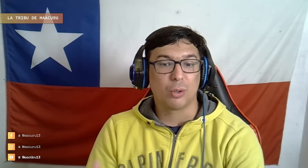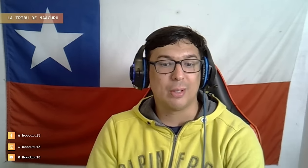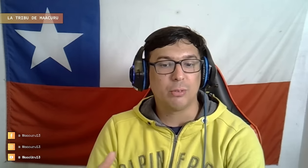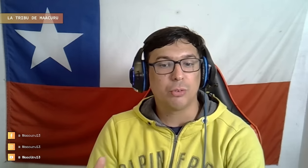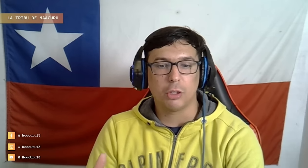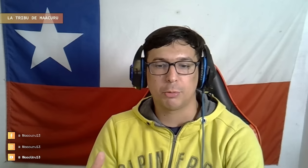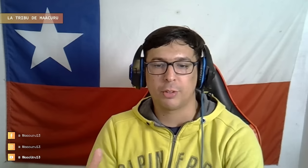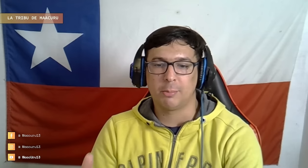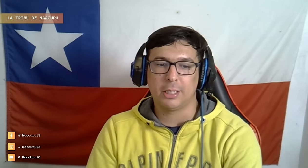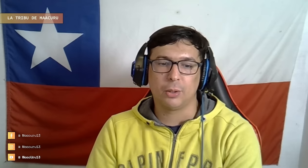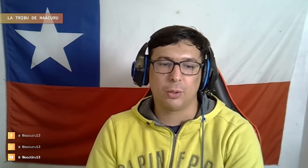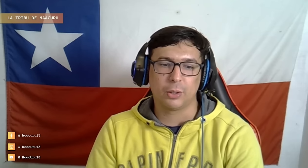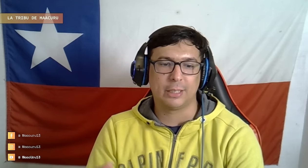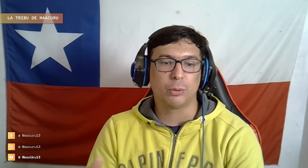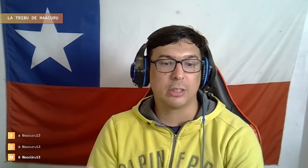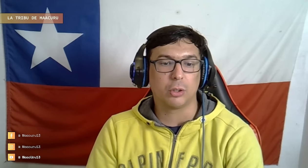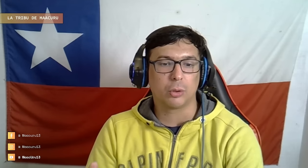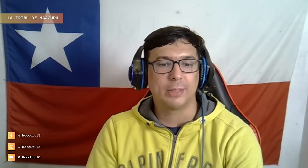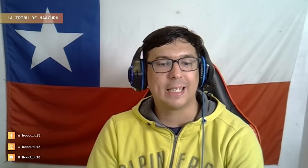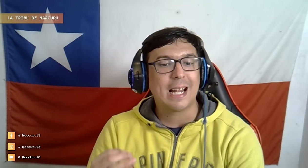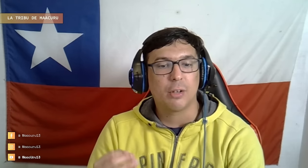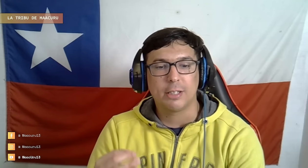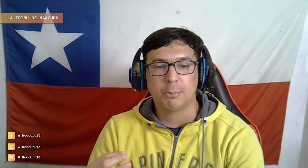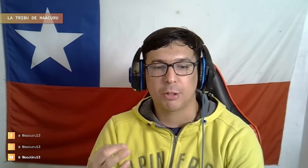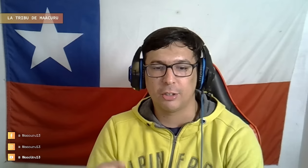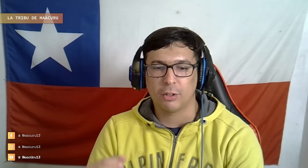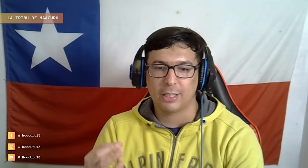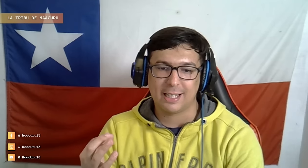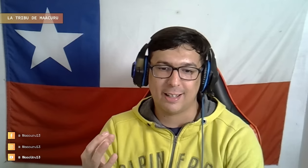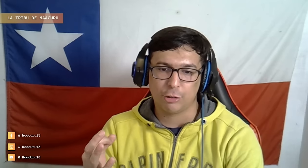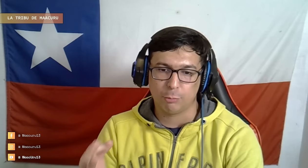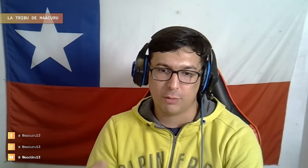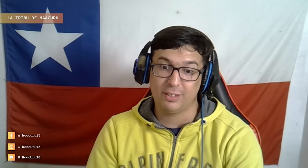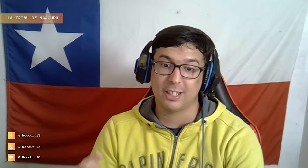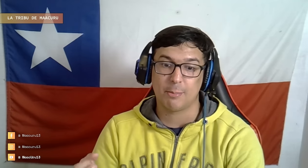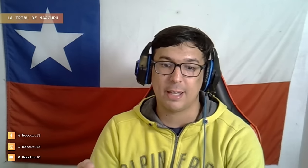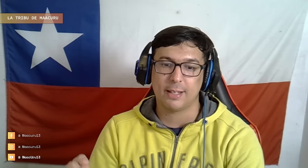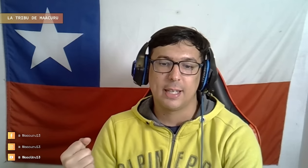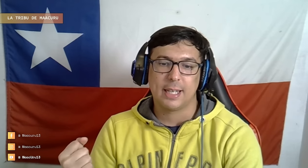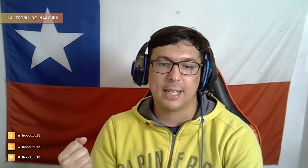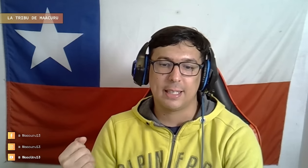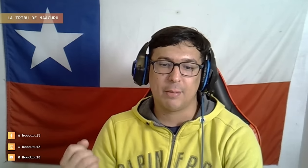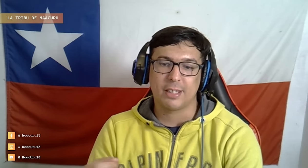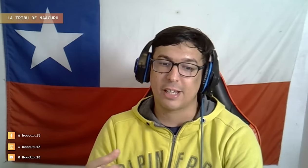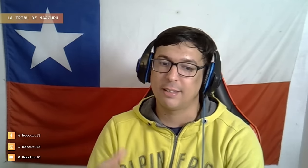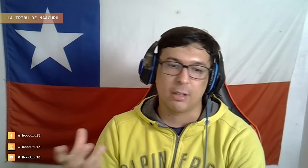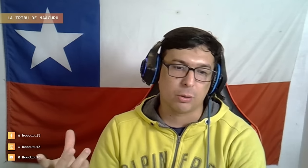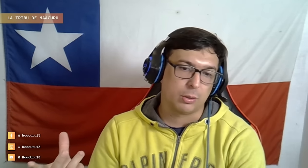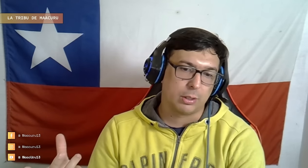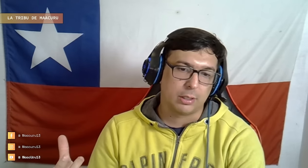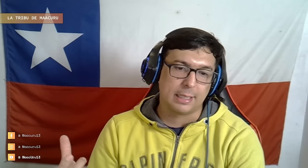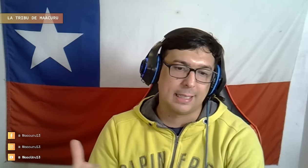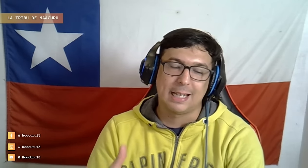Se logró en un solo procedimiento quirúrgico cubrir el 90% de las superficies quemadas. De haberse